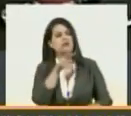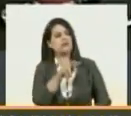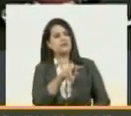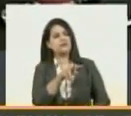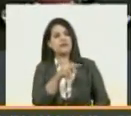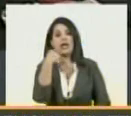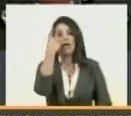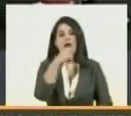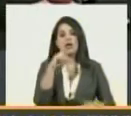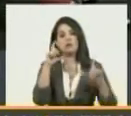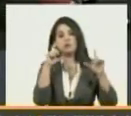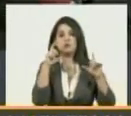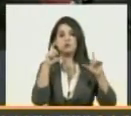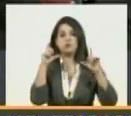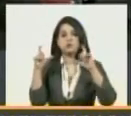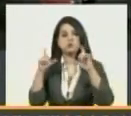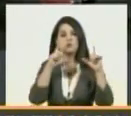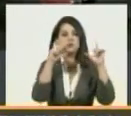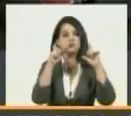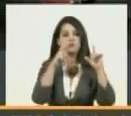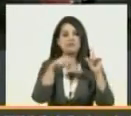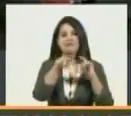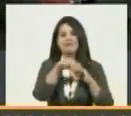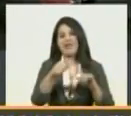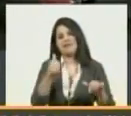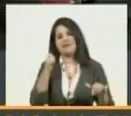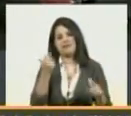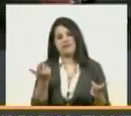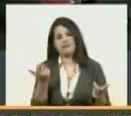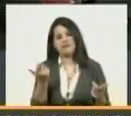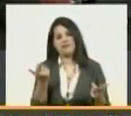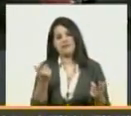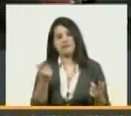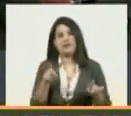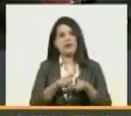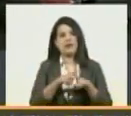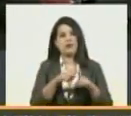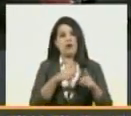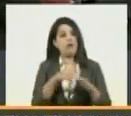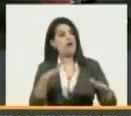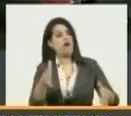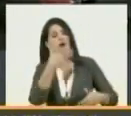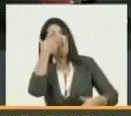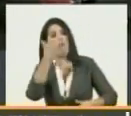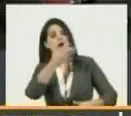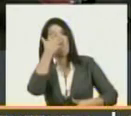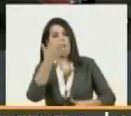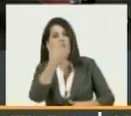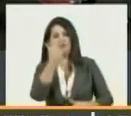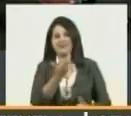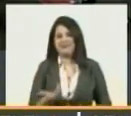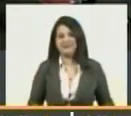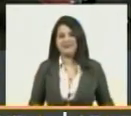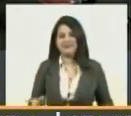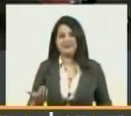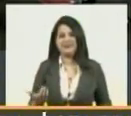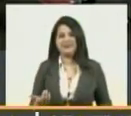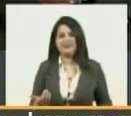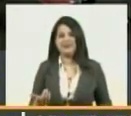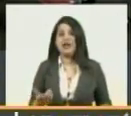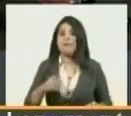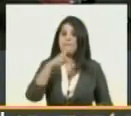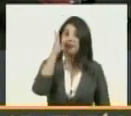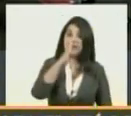caras pretendieron protagonizar el día de ayer. Una ópera bufa. Un gobierno de facto,